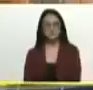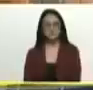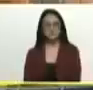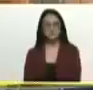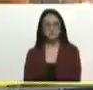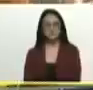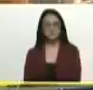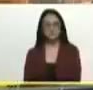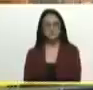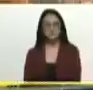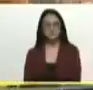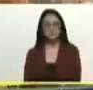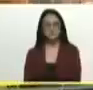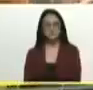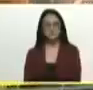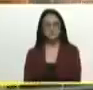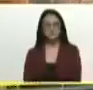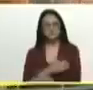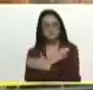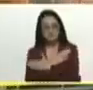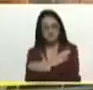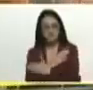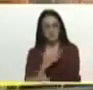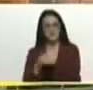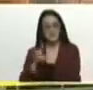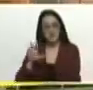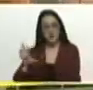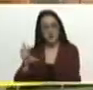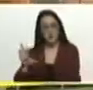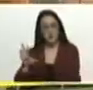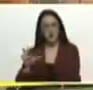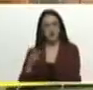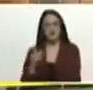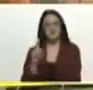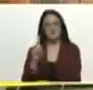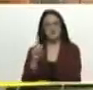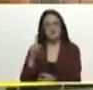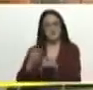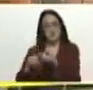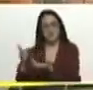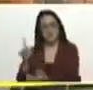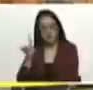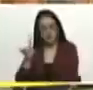Bueno, querido presidente Lula, primera dama, ministros, ministras,